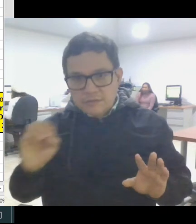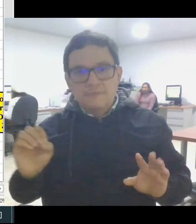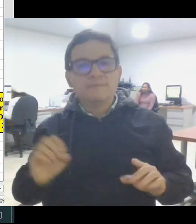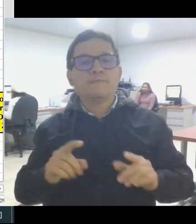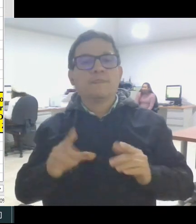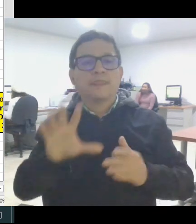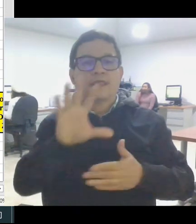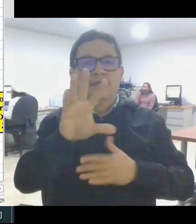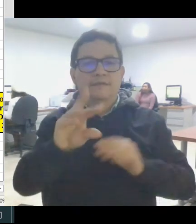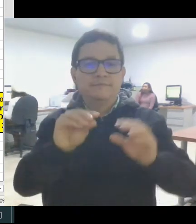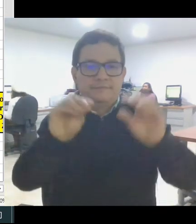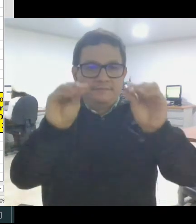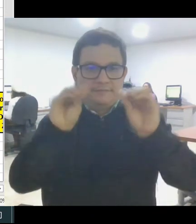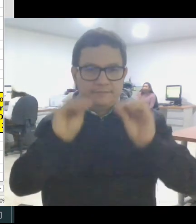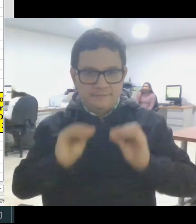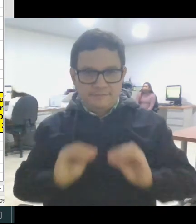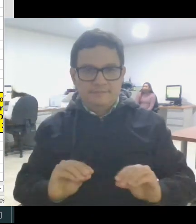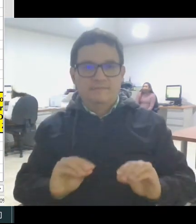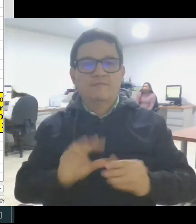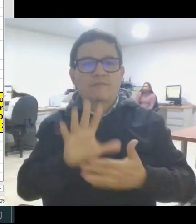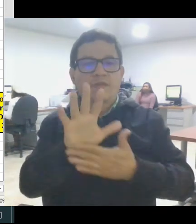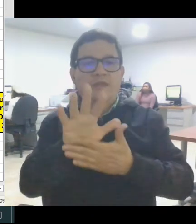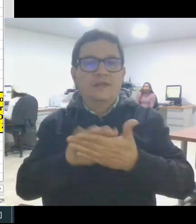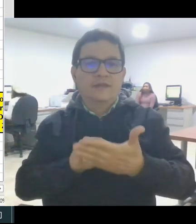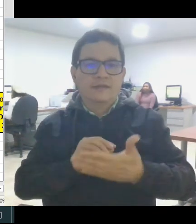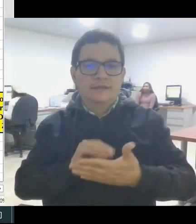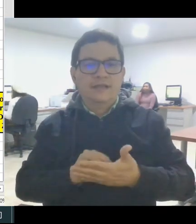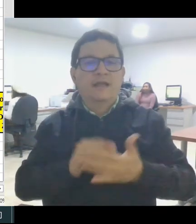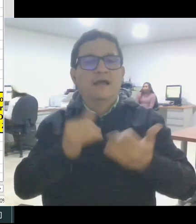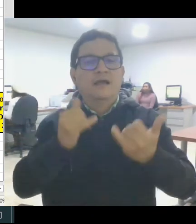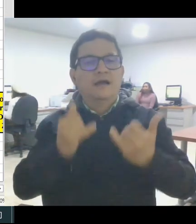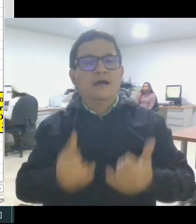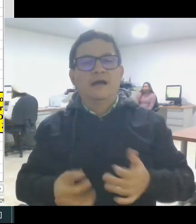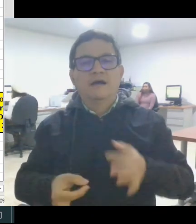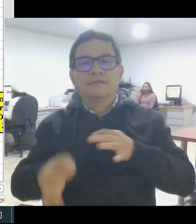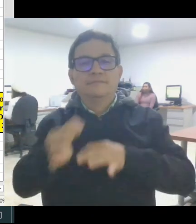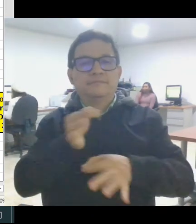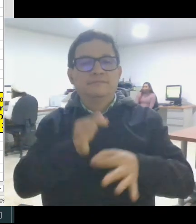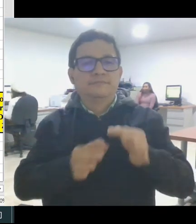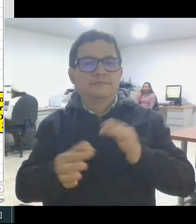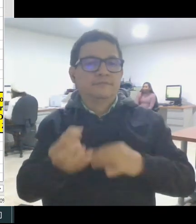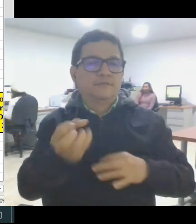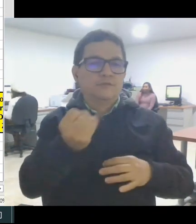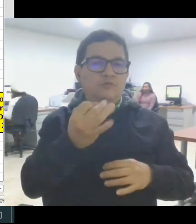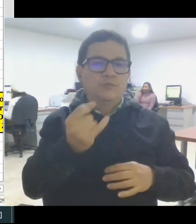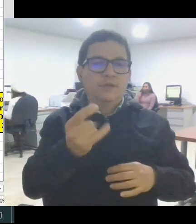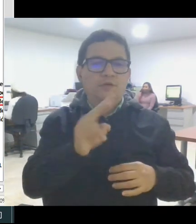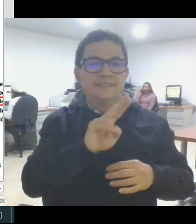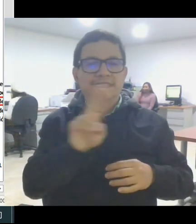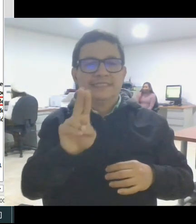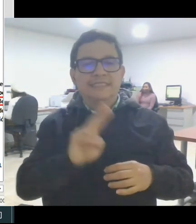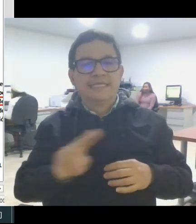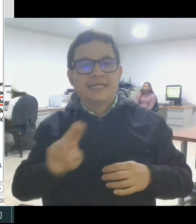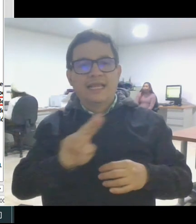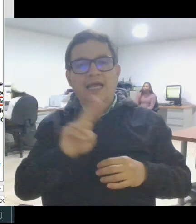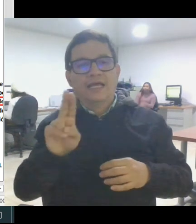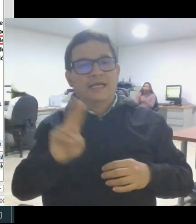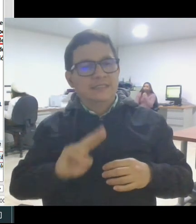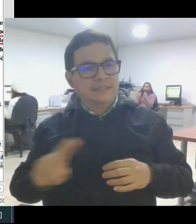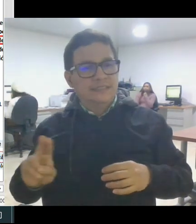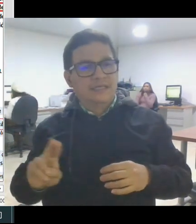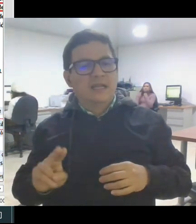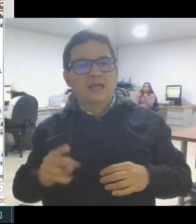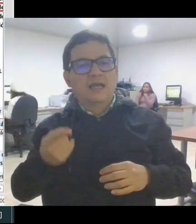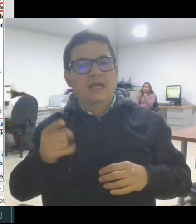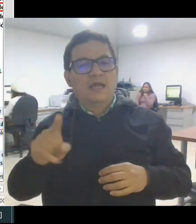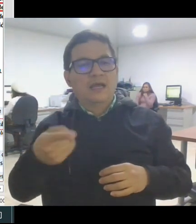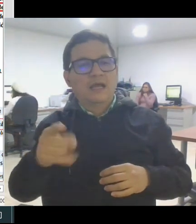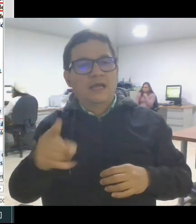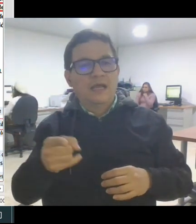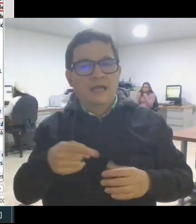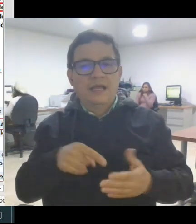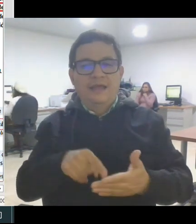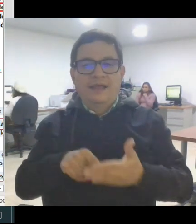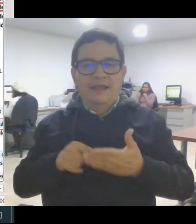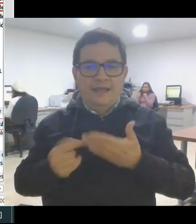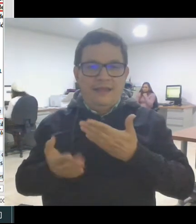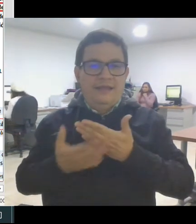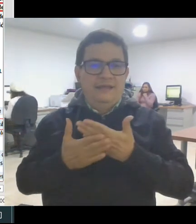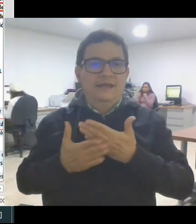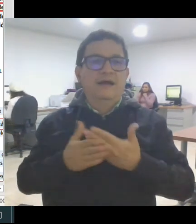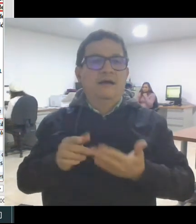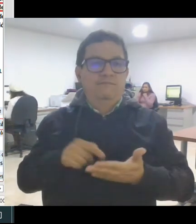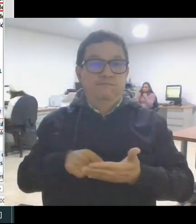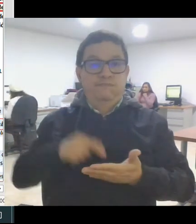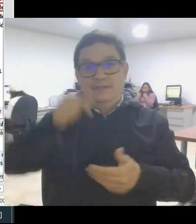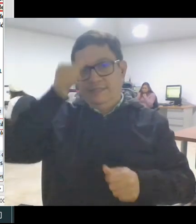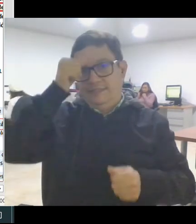pego acá. Ahora reemplazo los valores de z, que en este caso eran estos que tenemos acá.